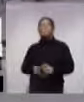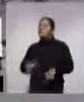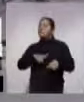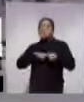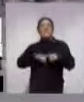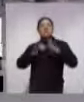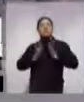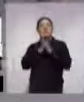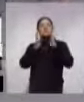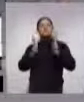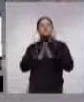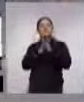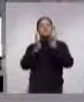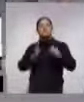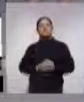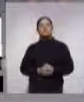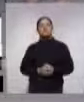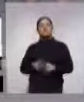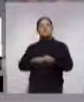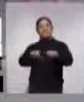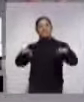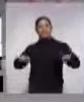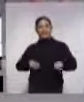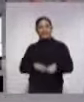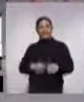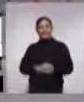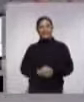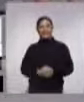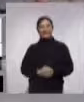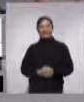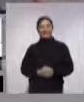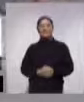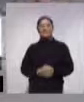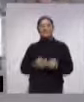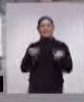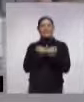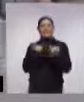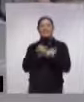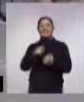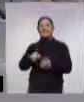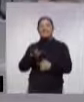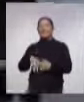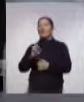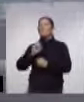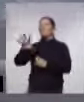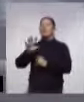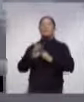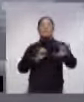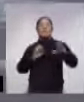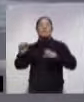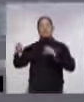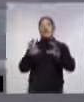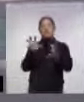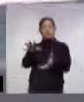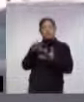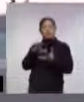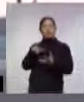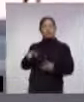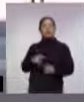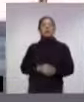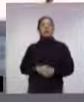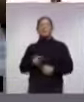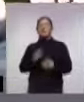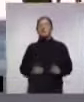practicando y estar el equipo bien unido para así concretar bien pases y las canastas. En la final, Novato se enfrentará